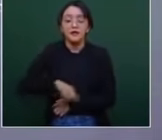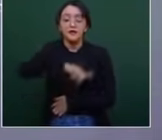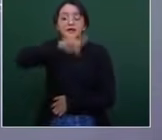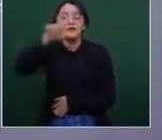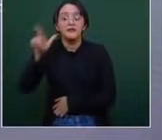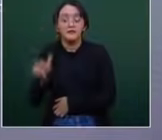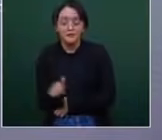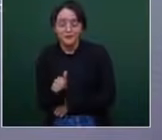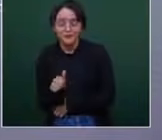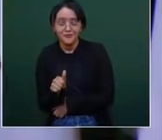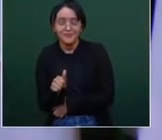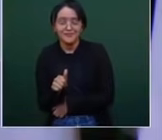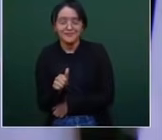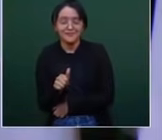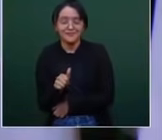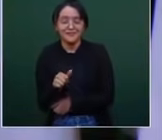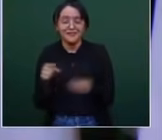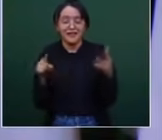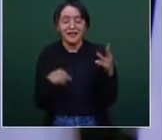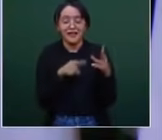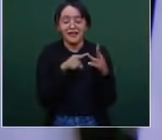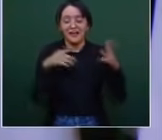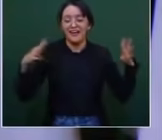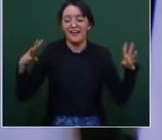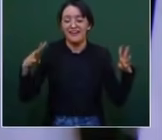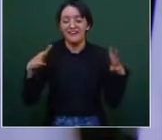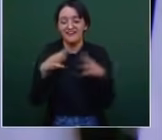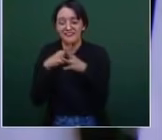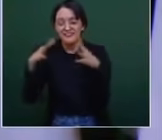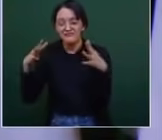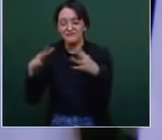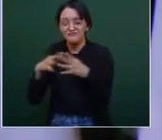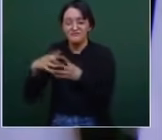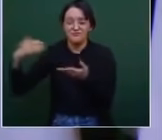sucedió durante la Guerra de Intervención en